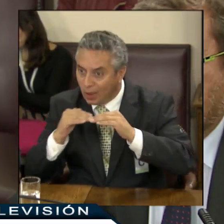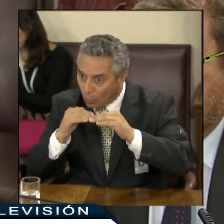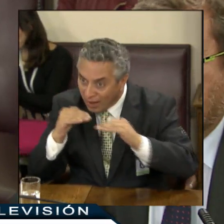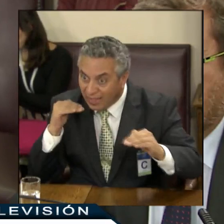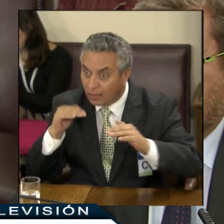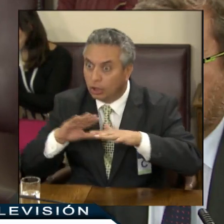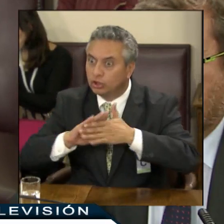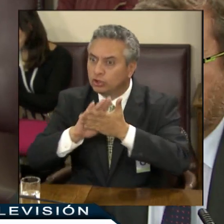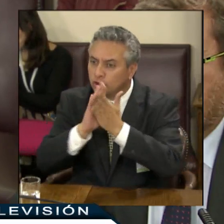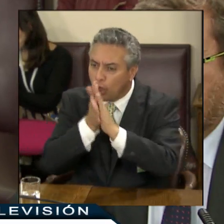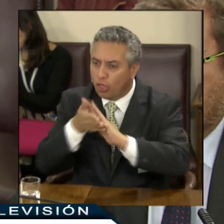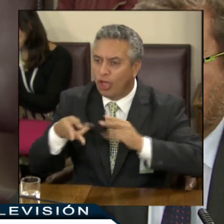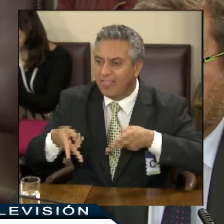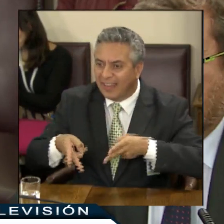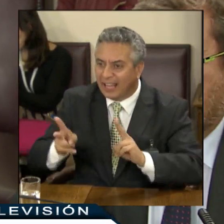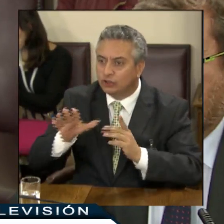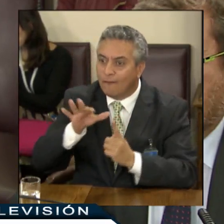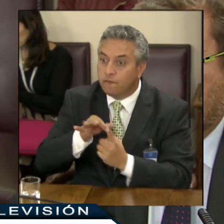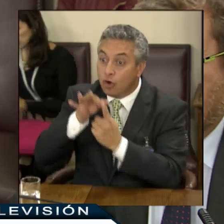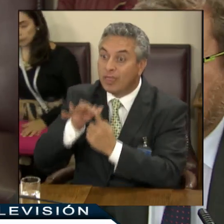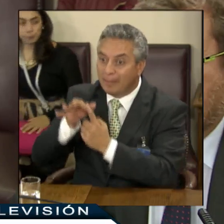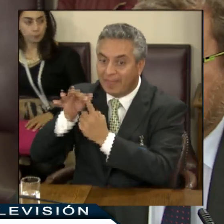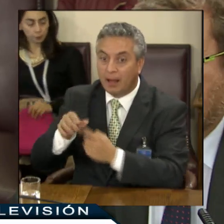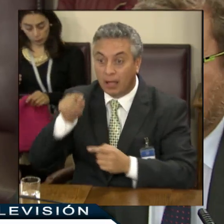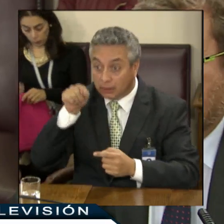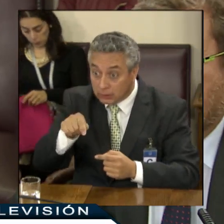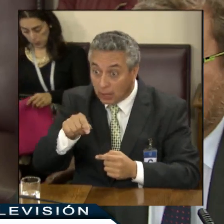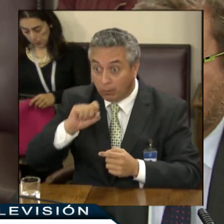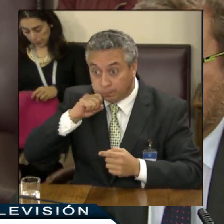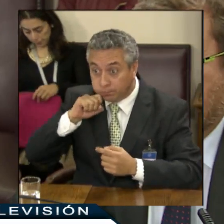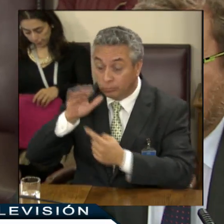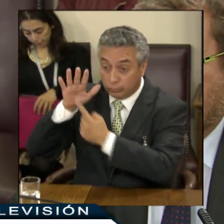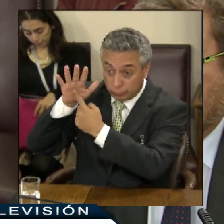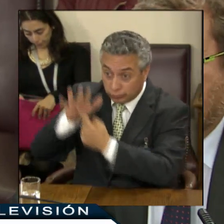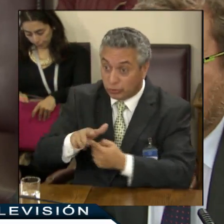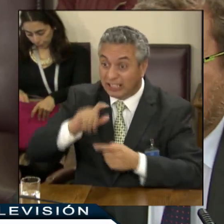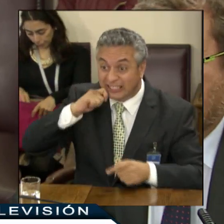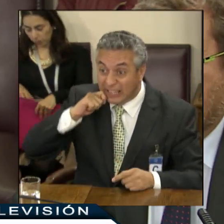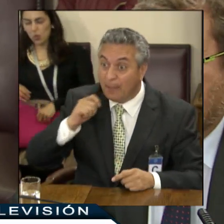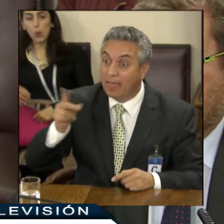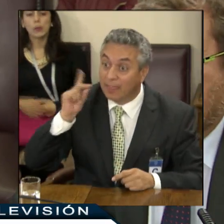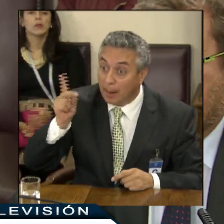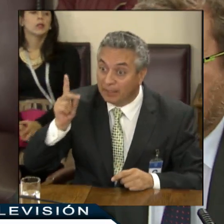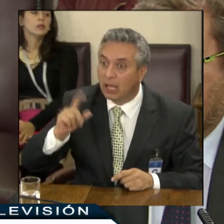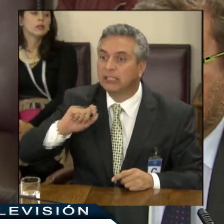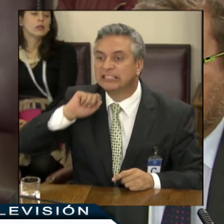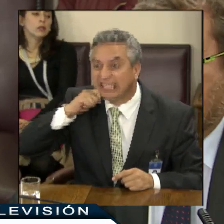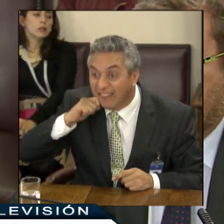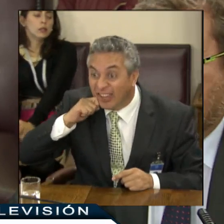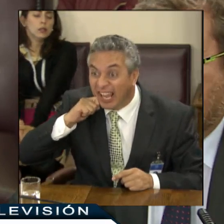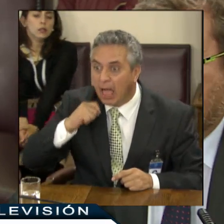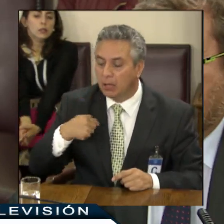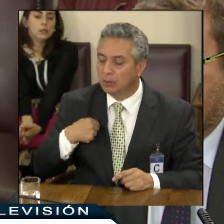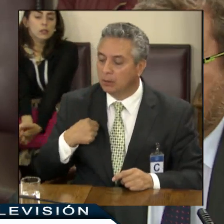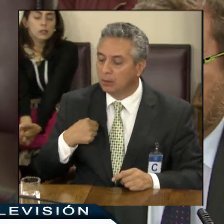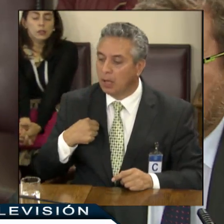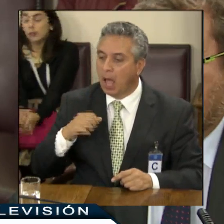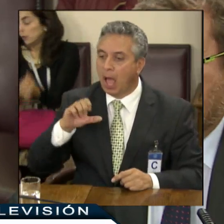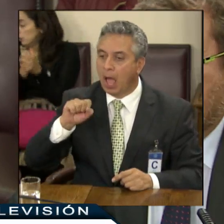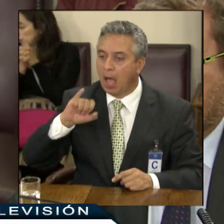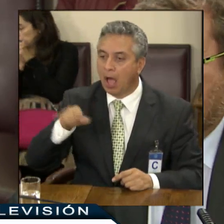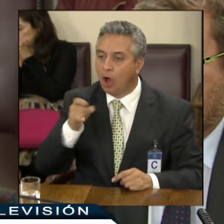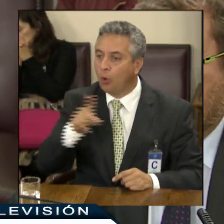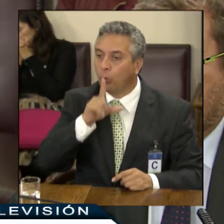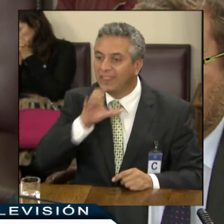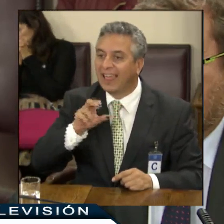derechos fundamentales y en esta figura de discriminación por motivos de discapacidad se incluye la denegación de ajustes razonables que es la situación que